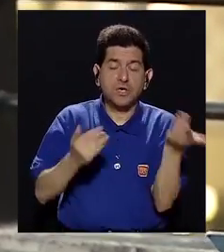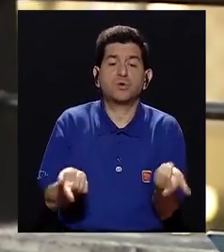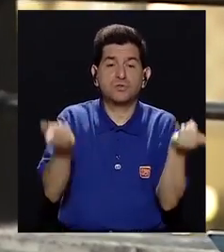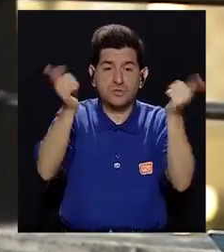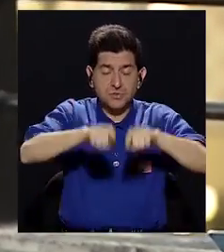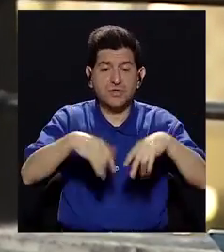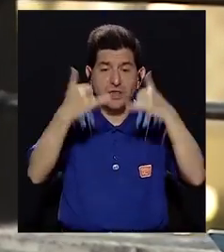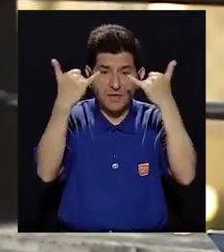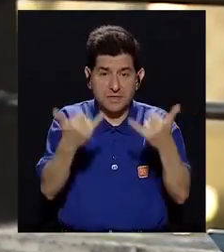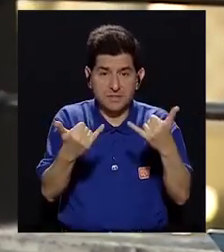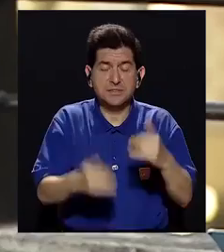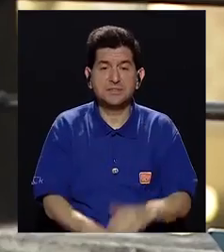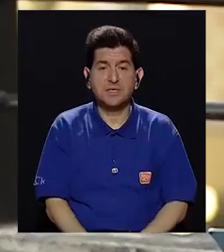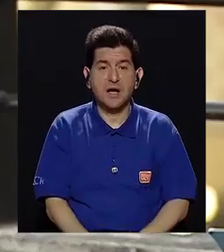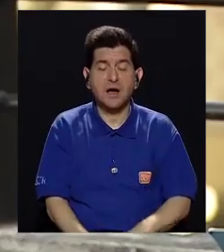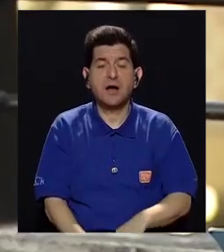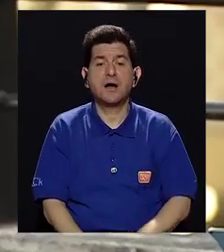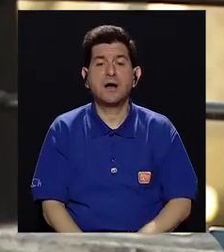que también pasa es que ya